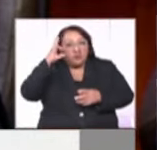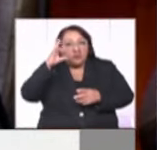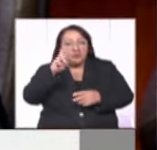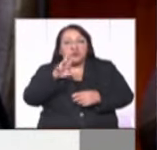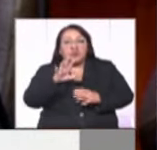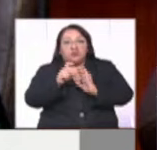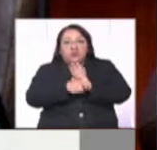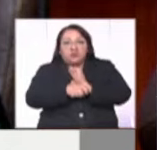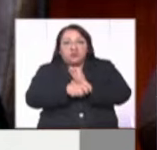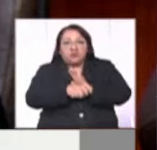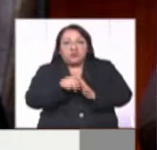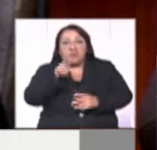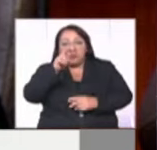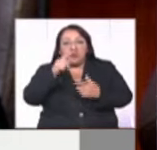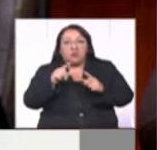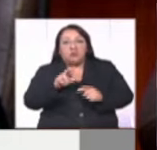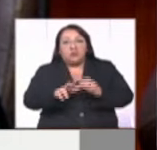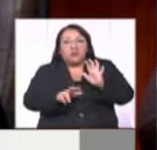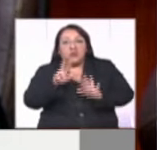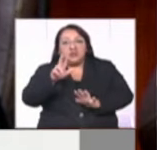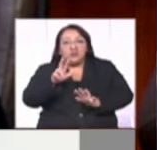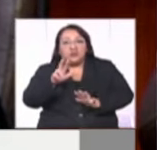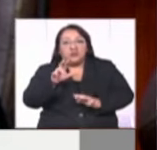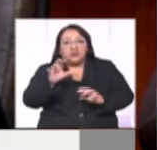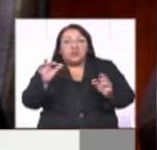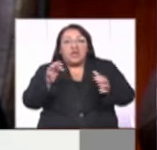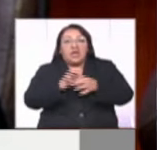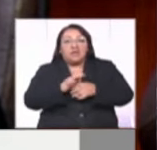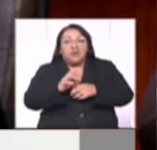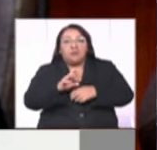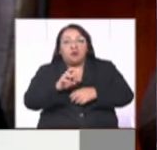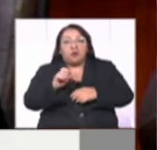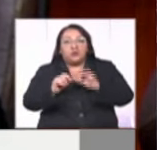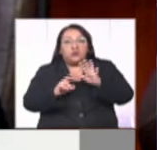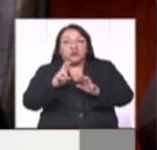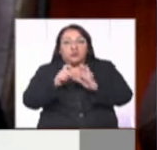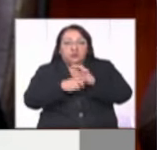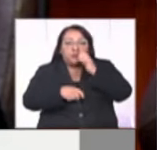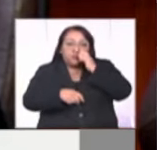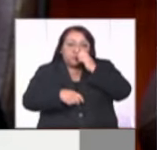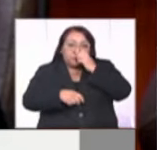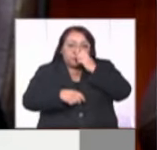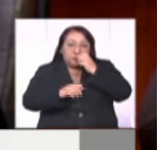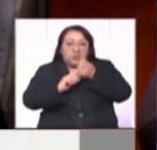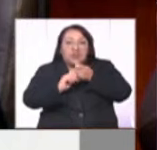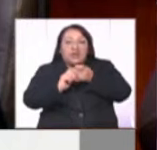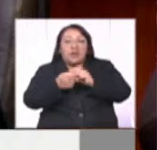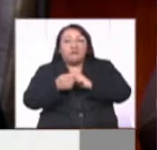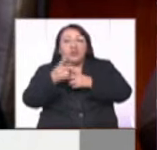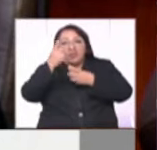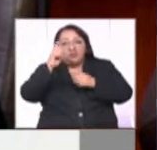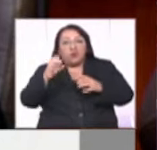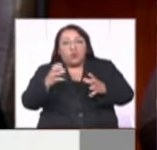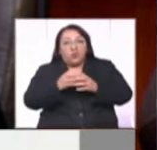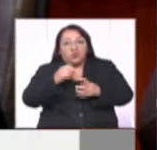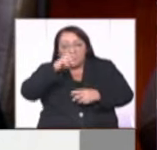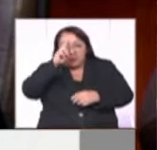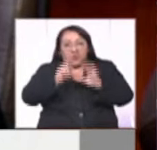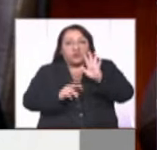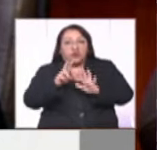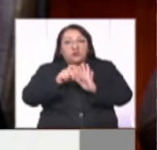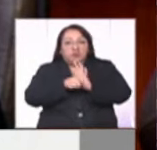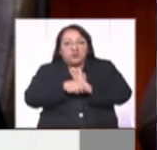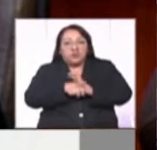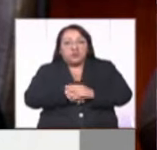25 minutos. Perú Libre, 13 minutos. Alianza para el Progreso, 12 minutos. Cambio Democrático Juntos por el Perú, 12